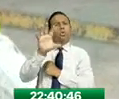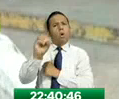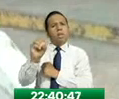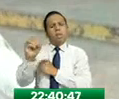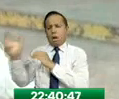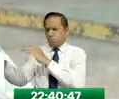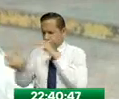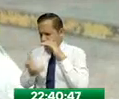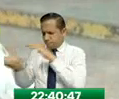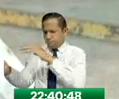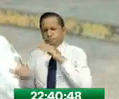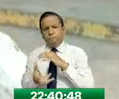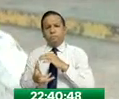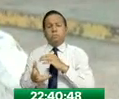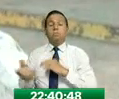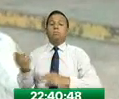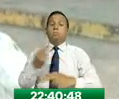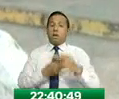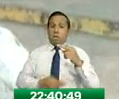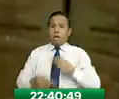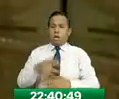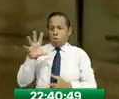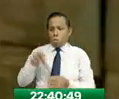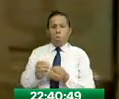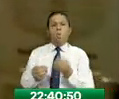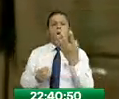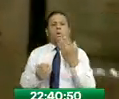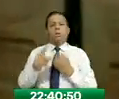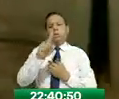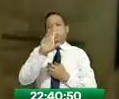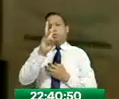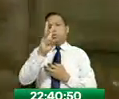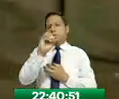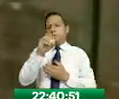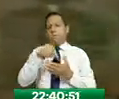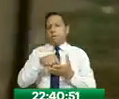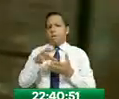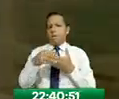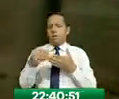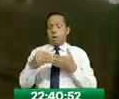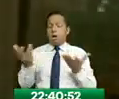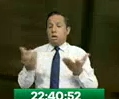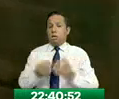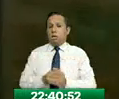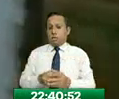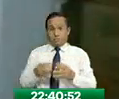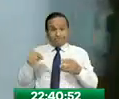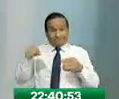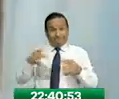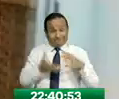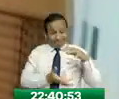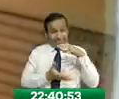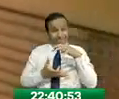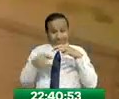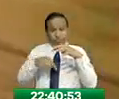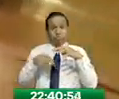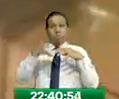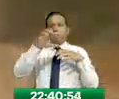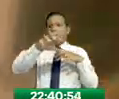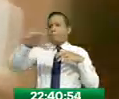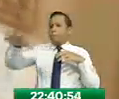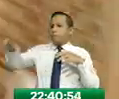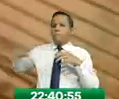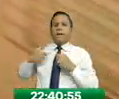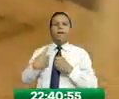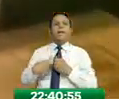guantes con un valor aproximado de $160,000. Aparentemente toda la mercadería fue distribuida en la capital, pero la banda estaría operando